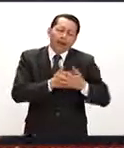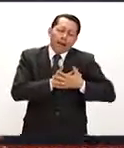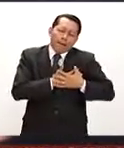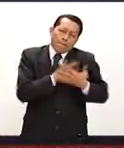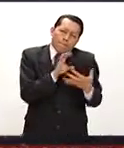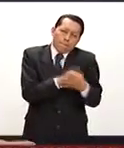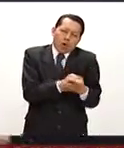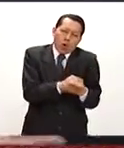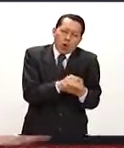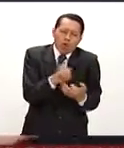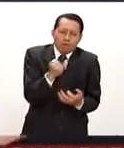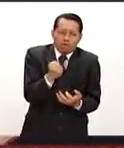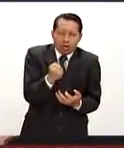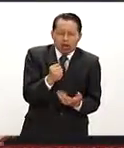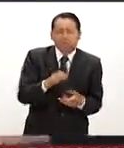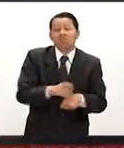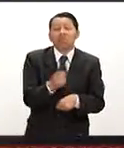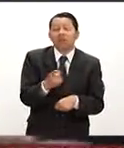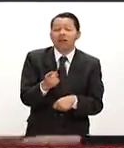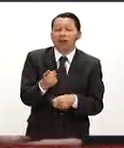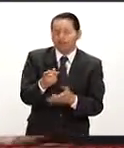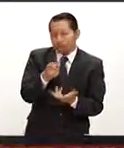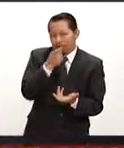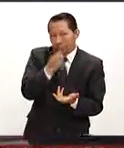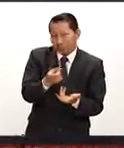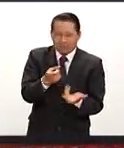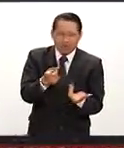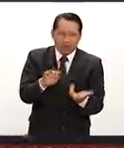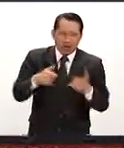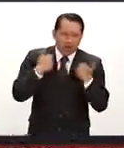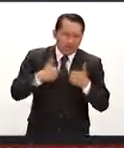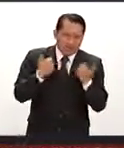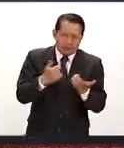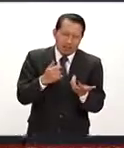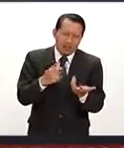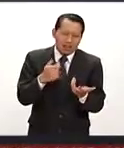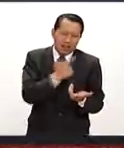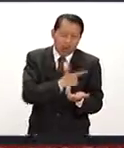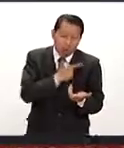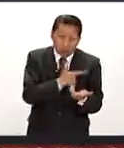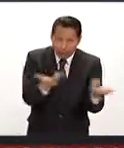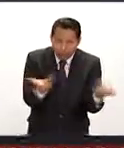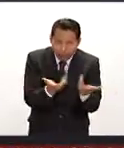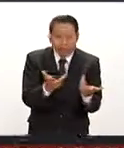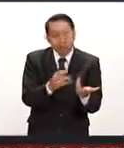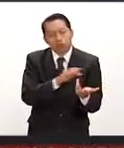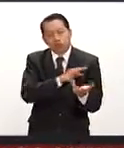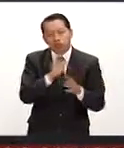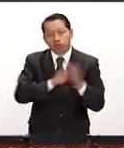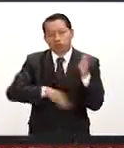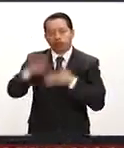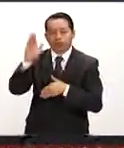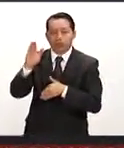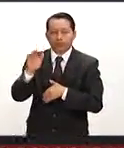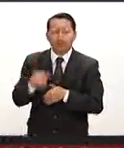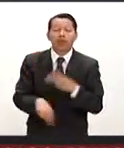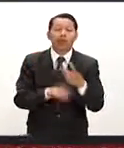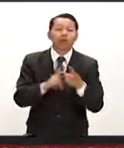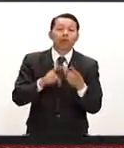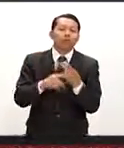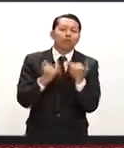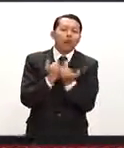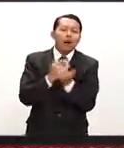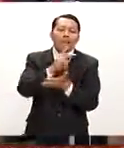o encaminar a nadie a hacer algo que no le gusta. Eso es lo primero. Lo segundo, acercarse a un programa bien creado, bien